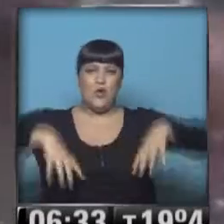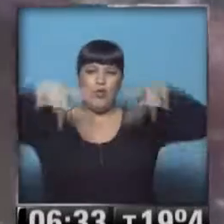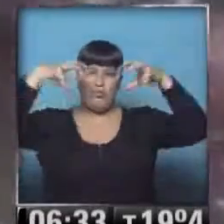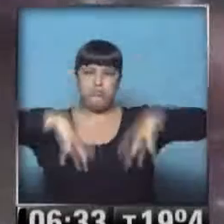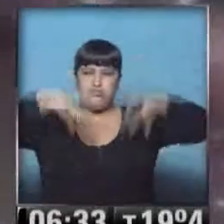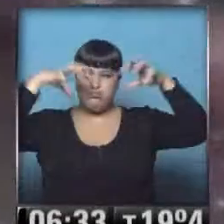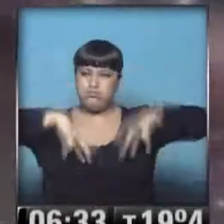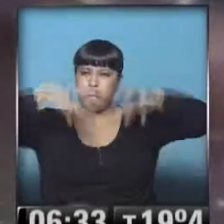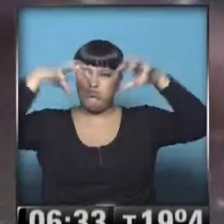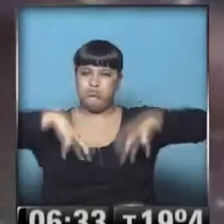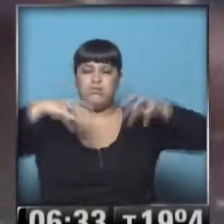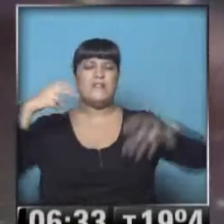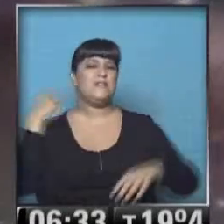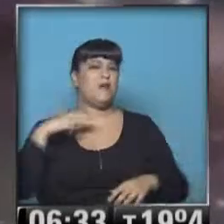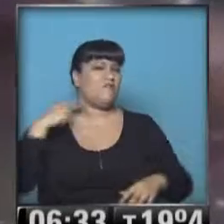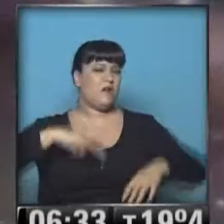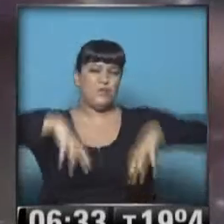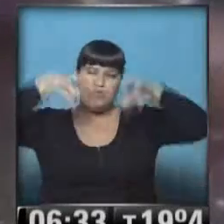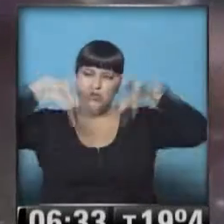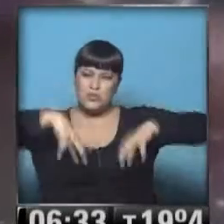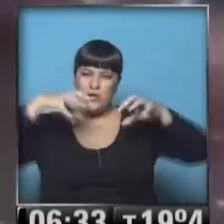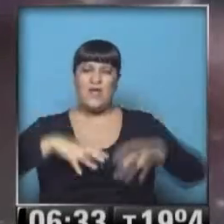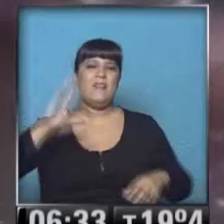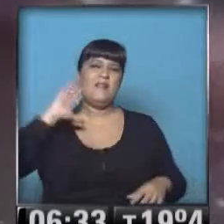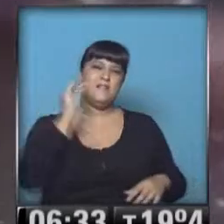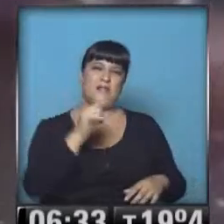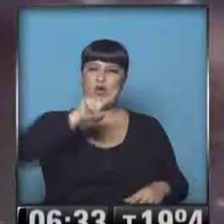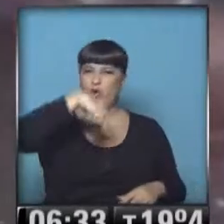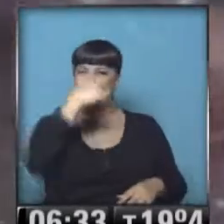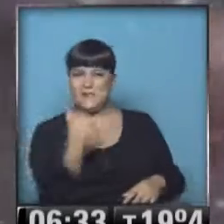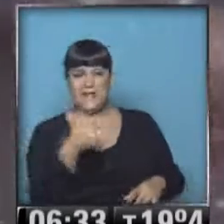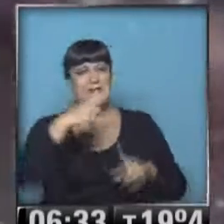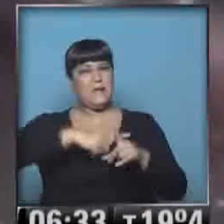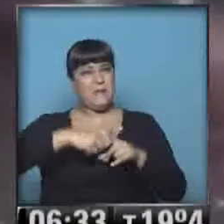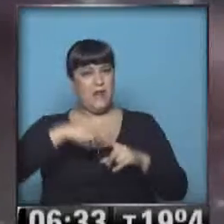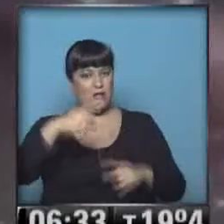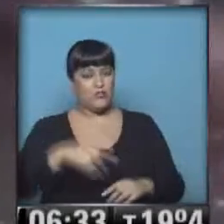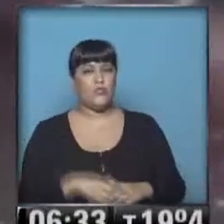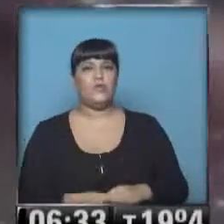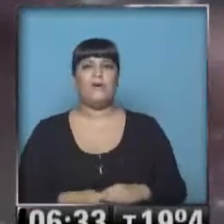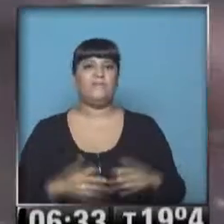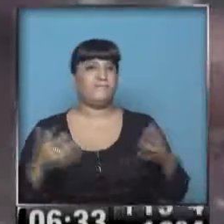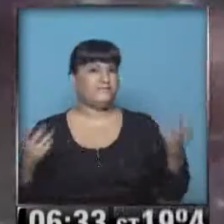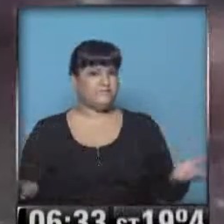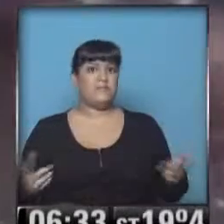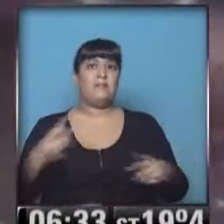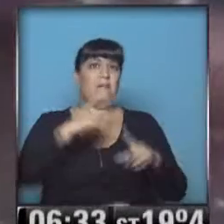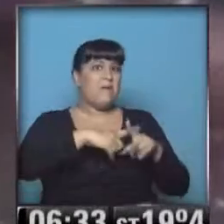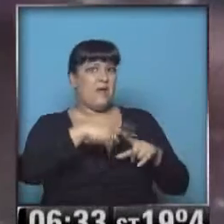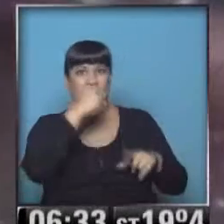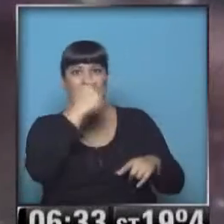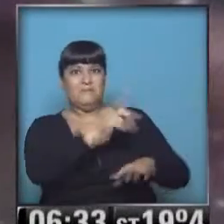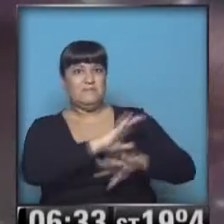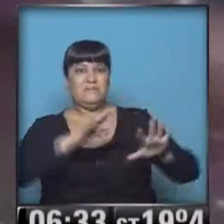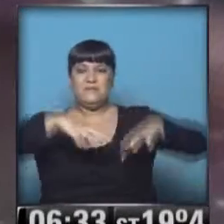tormentas, diluvio, San Fernando. 16,6, realmente la temperatura es lo que menos vale en este momento, ¿no? El clima